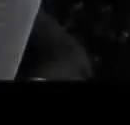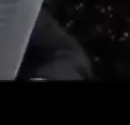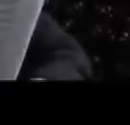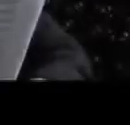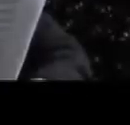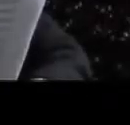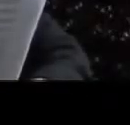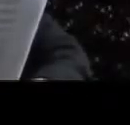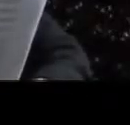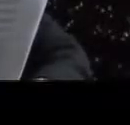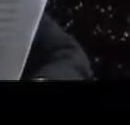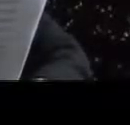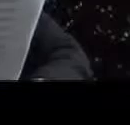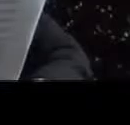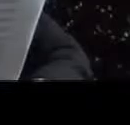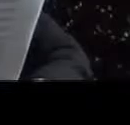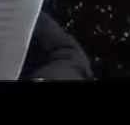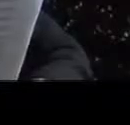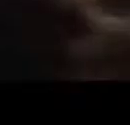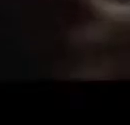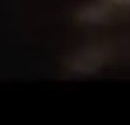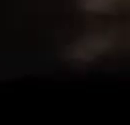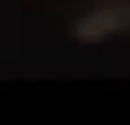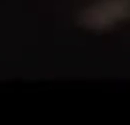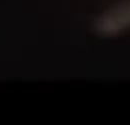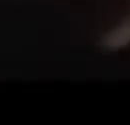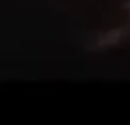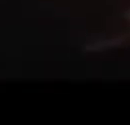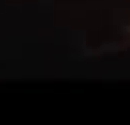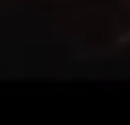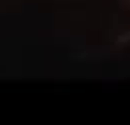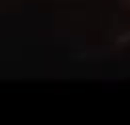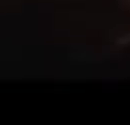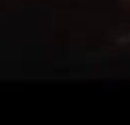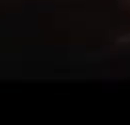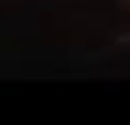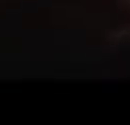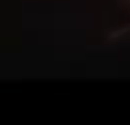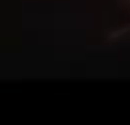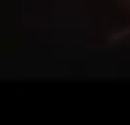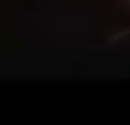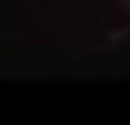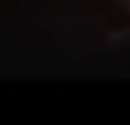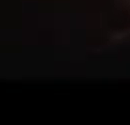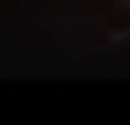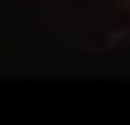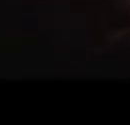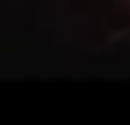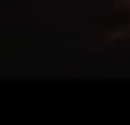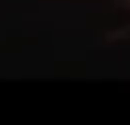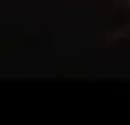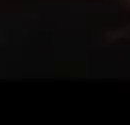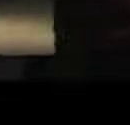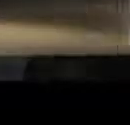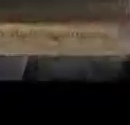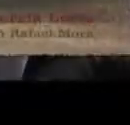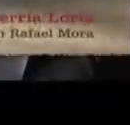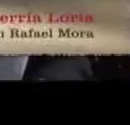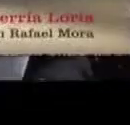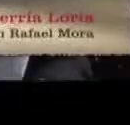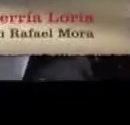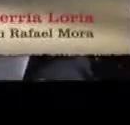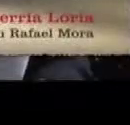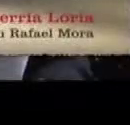Al ser don Juan Rafael Mora Porras, mi bisabuelo ha sido para mí no